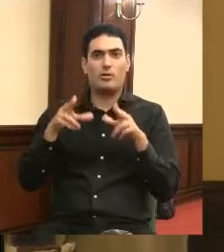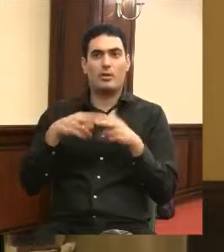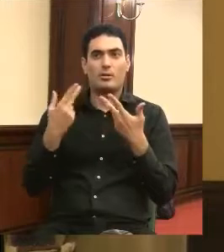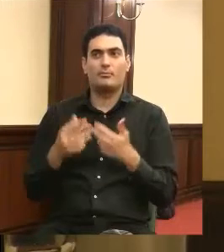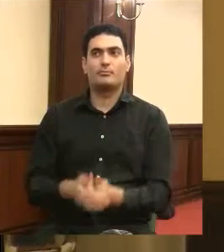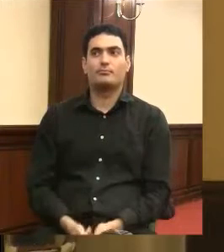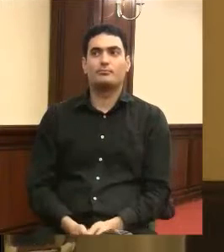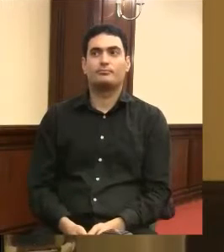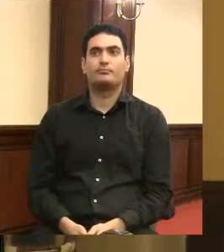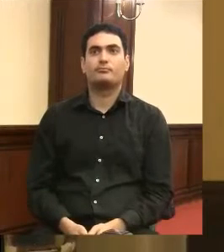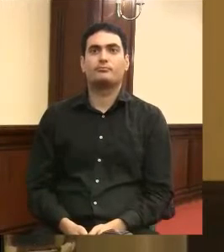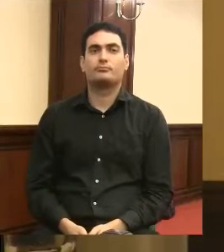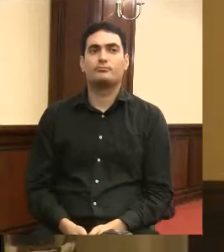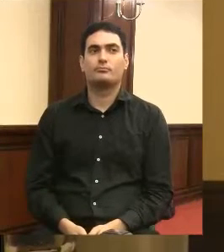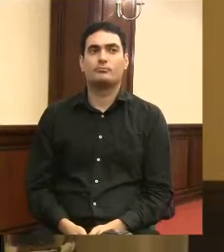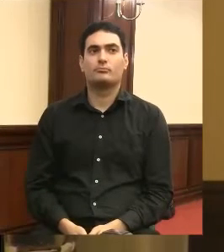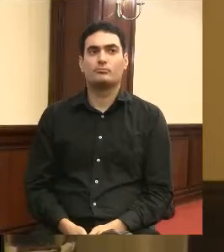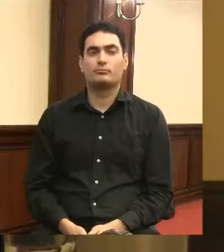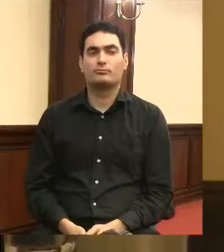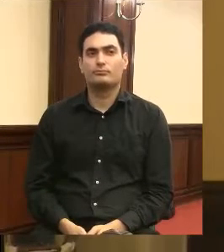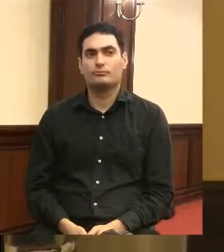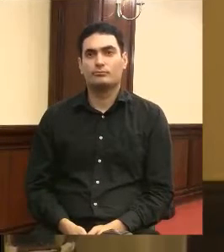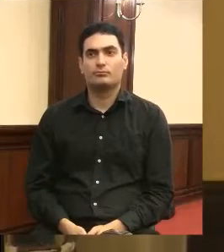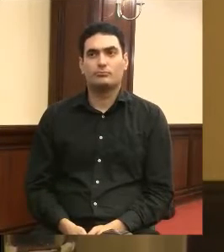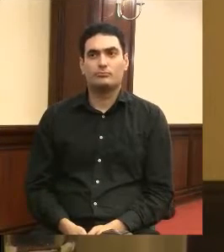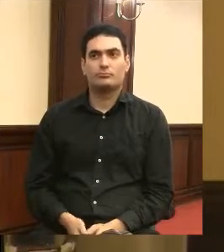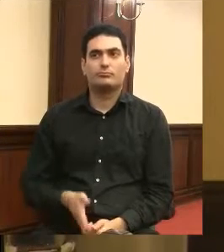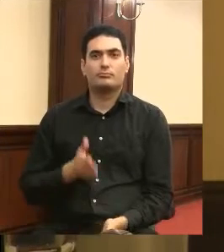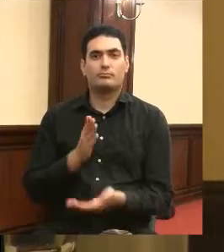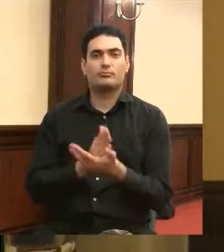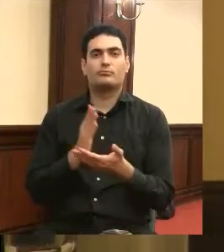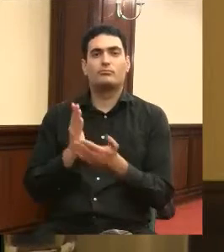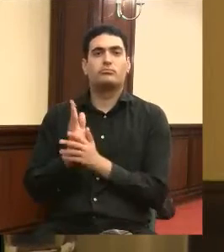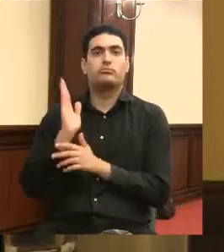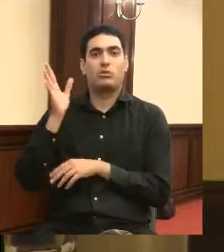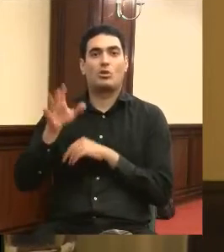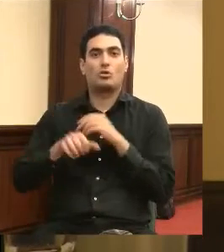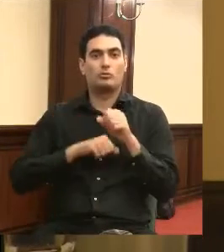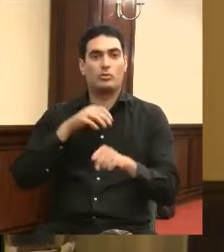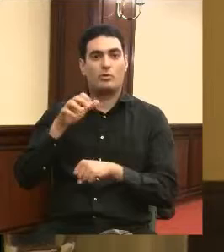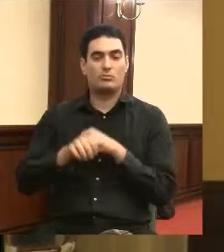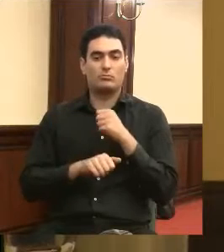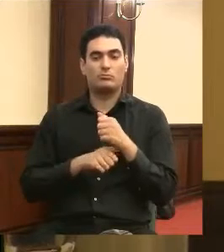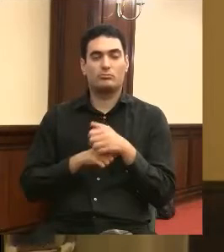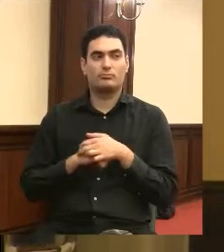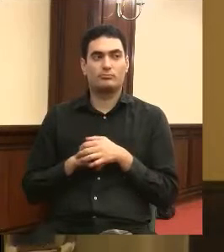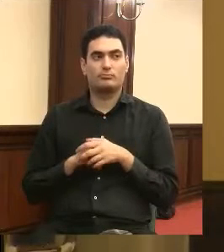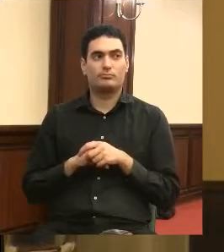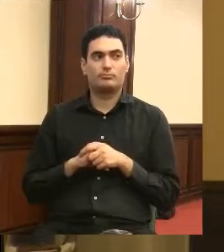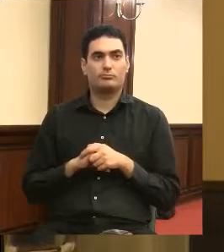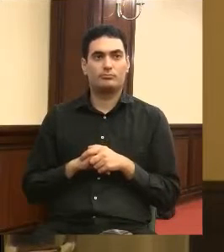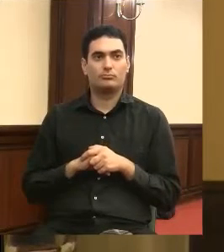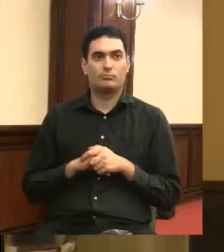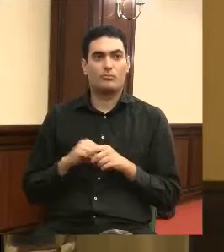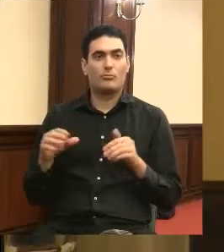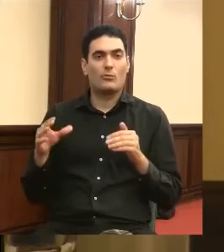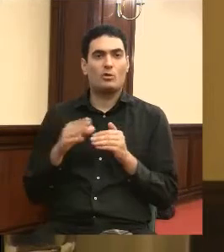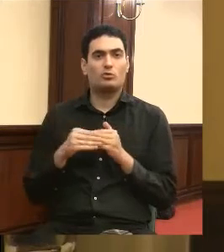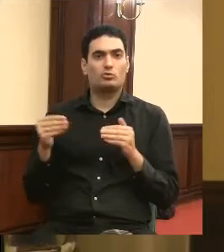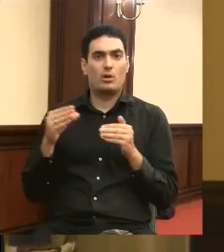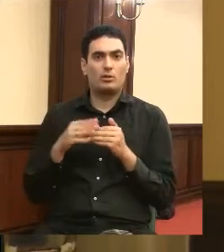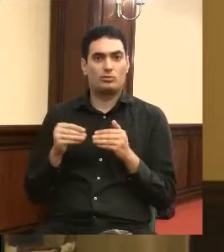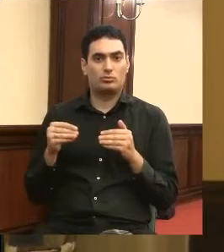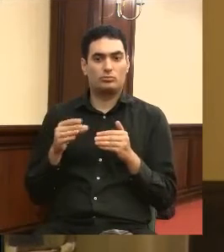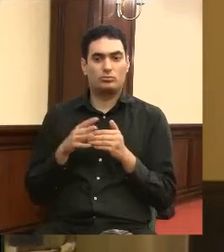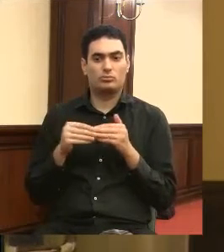empresarial enfocada a la economía social. Al mismo tiempo, porque en esta parte también hay una parte afectada, que son los consumidores, nos dirigimos